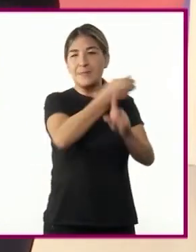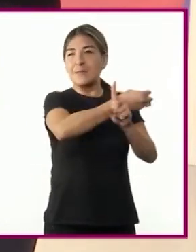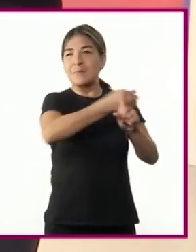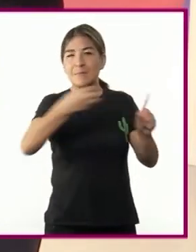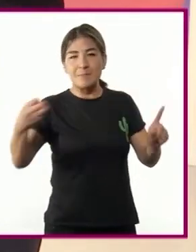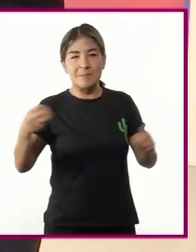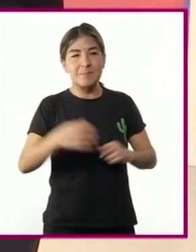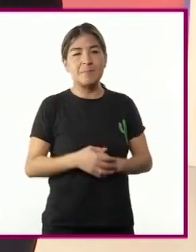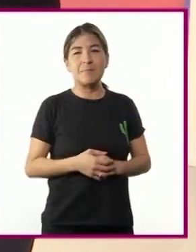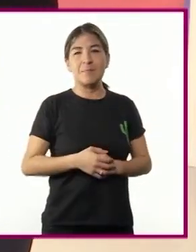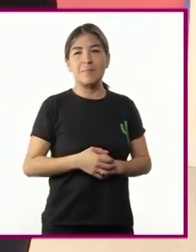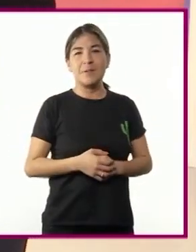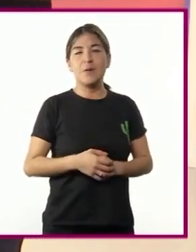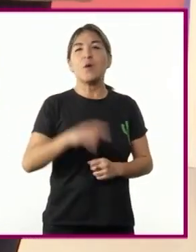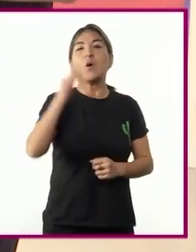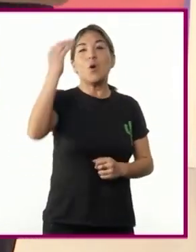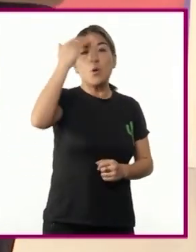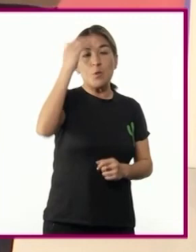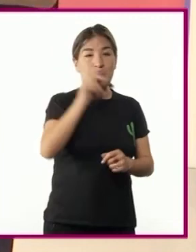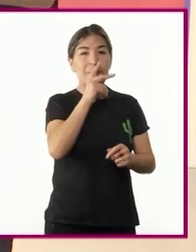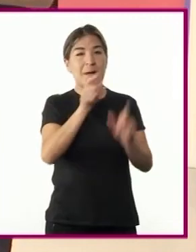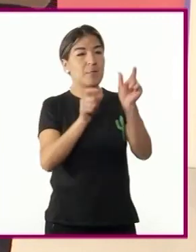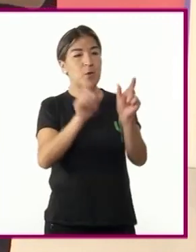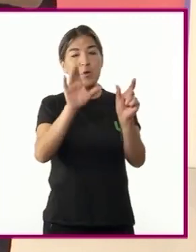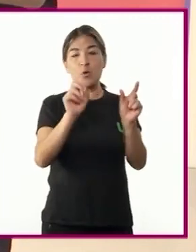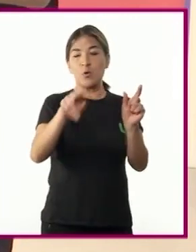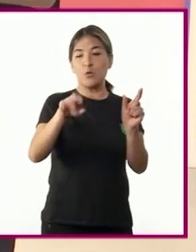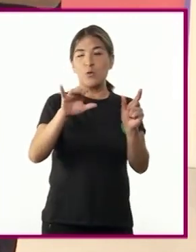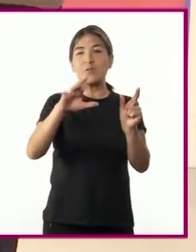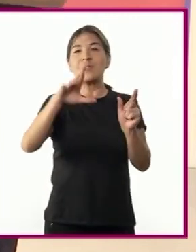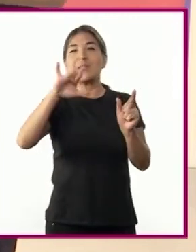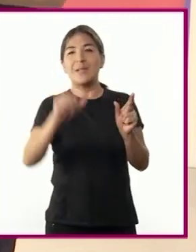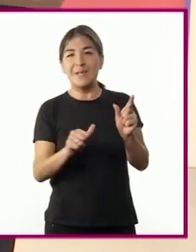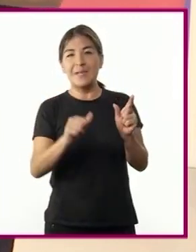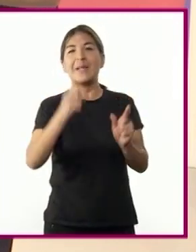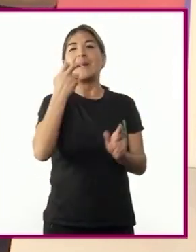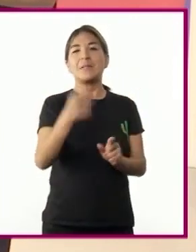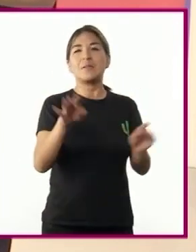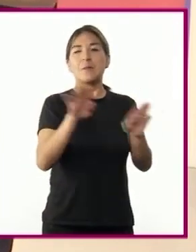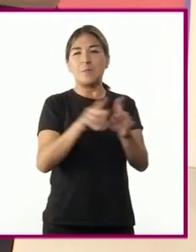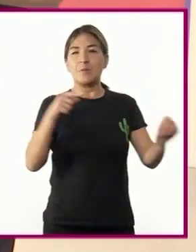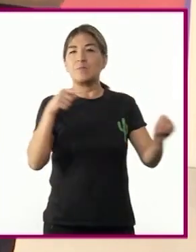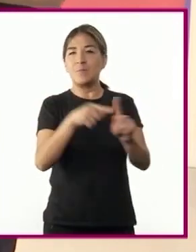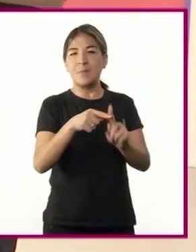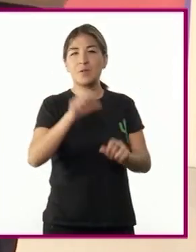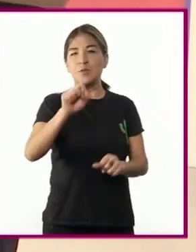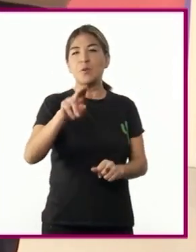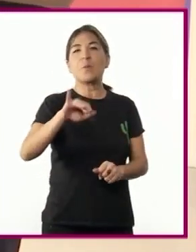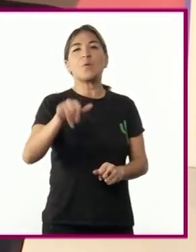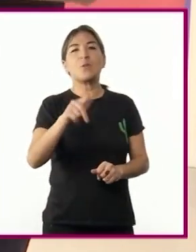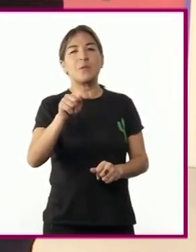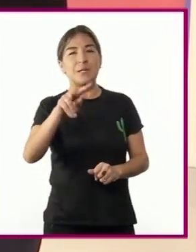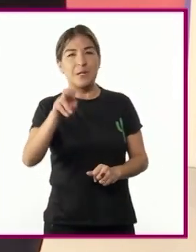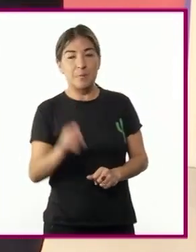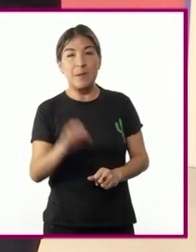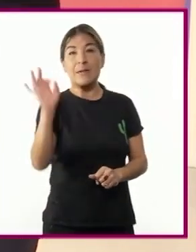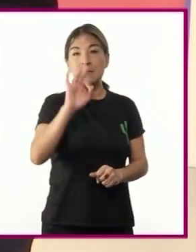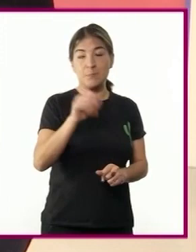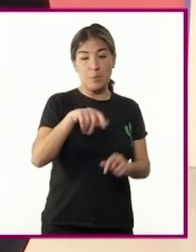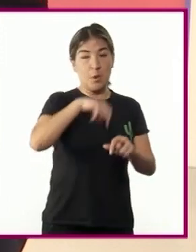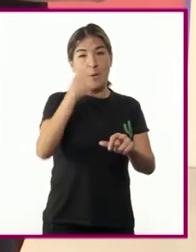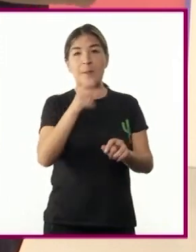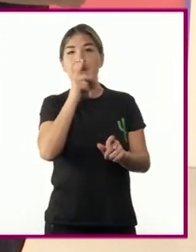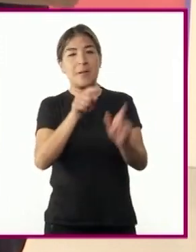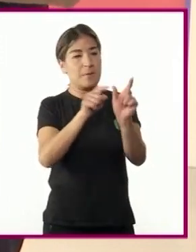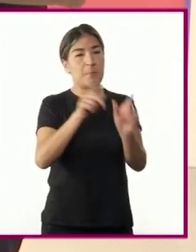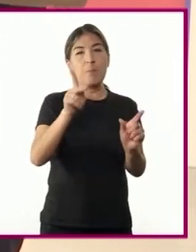usando conociera en pretérito imperfecto de subjuntivo y podría